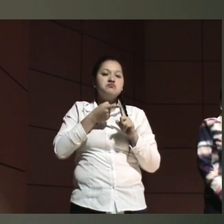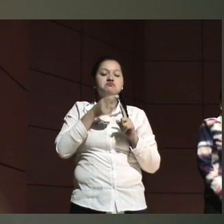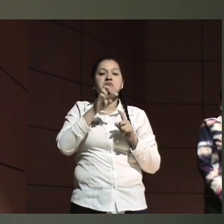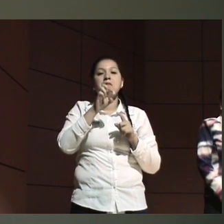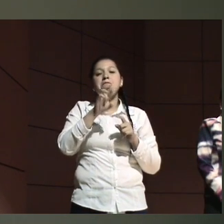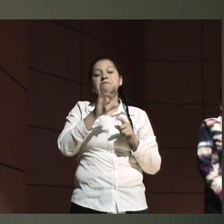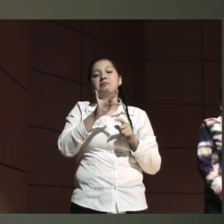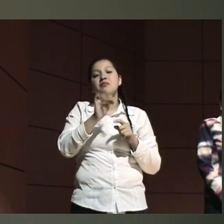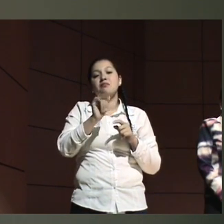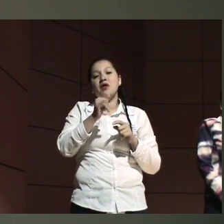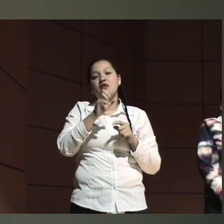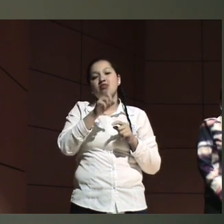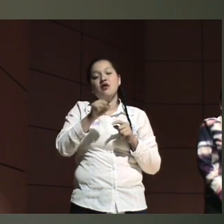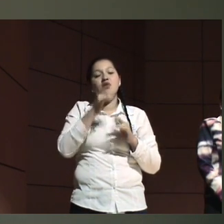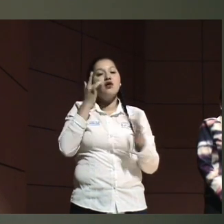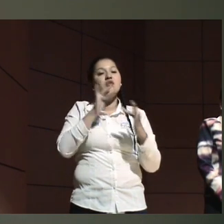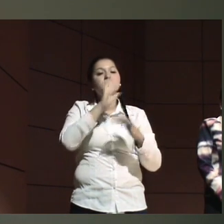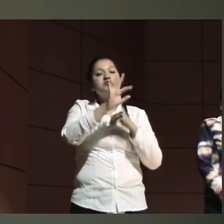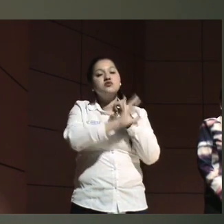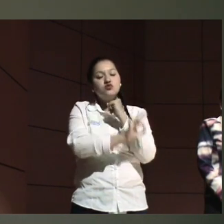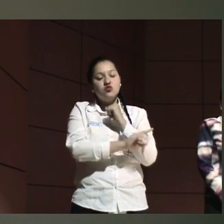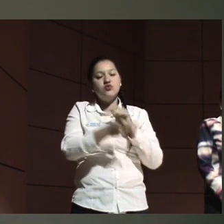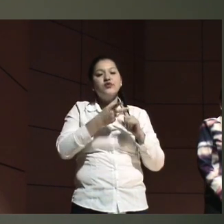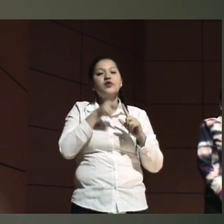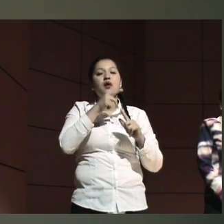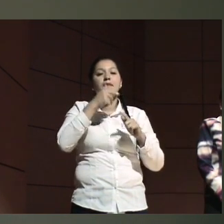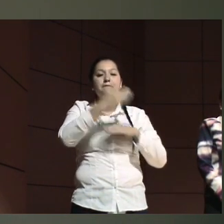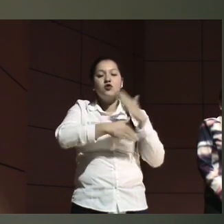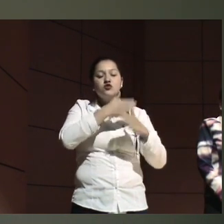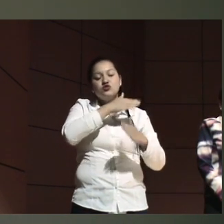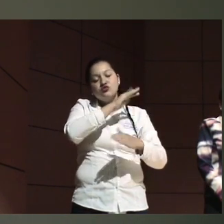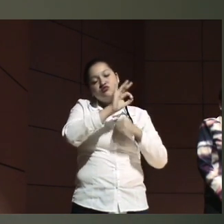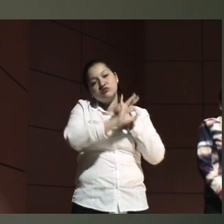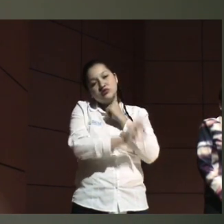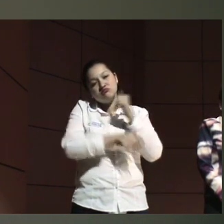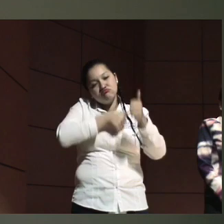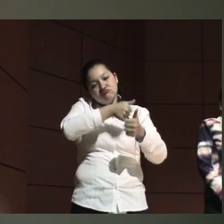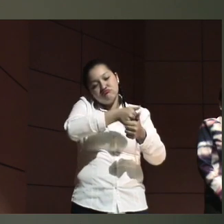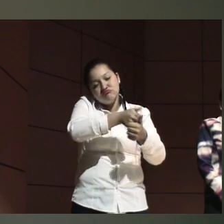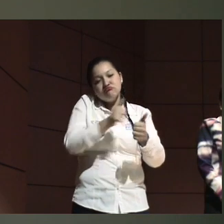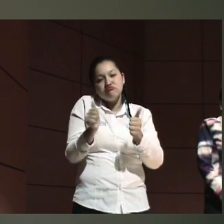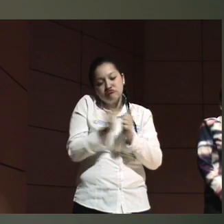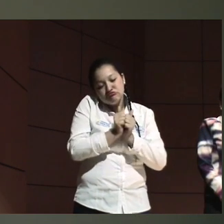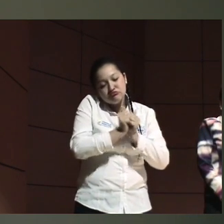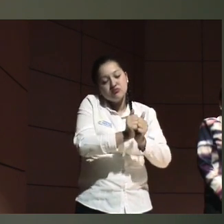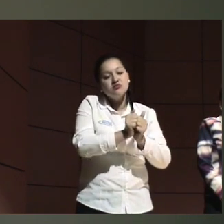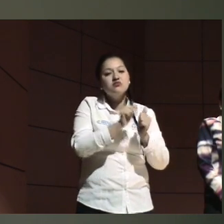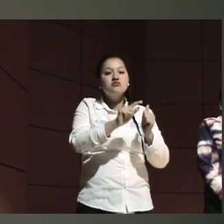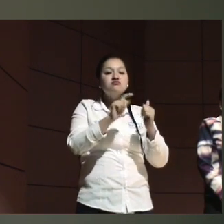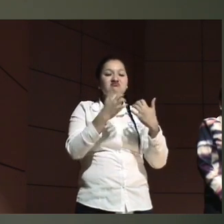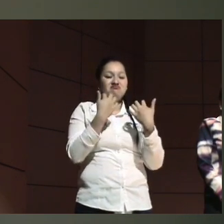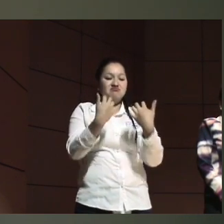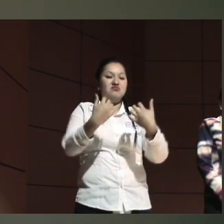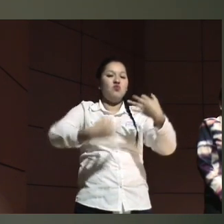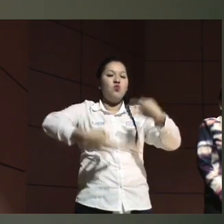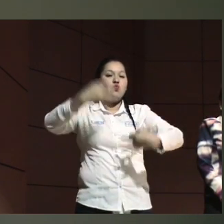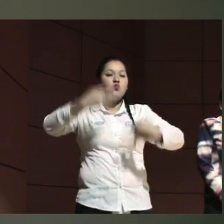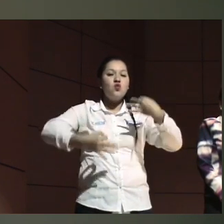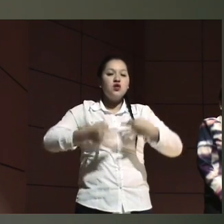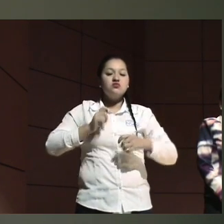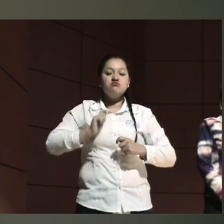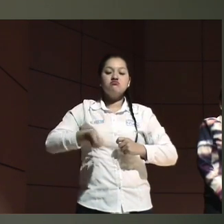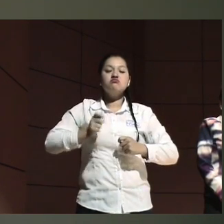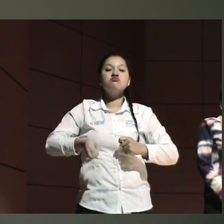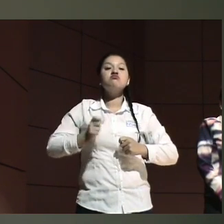psicológicos los procesos de asesoría y consultoría incluso el acompañamiento a las audiencias de los del